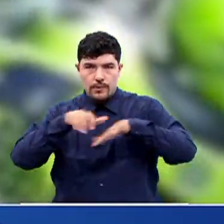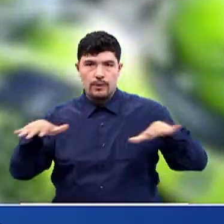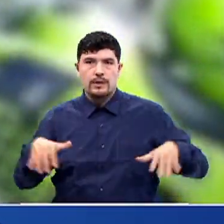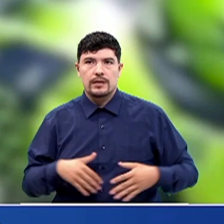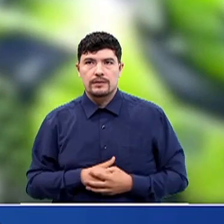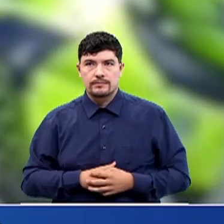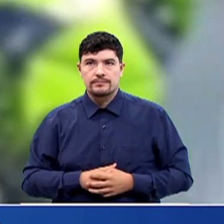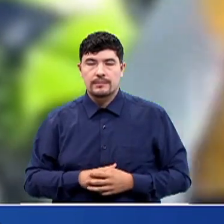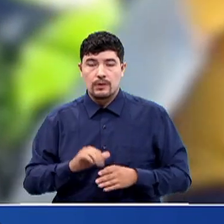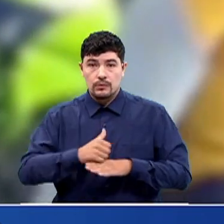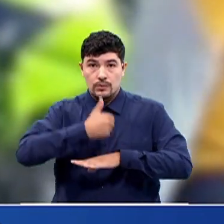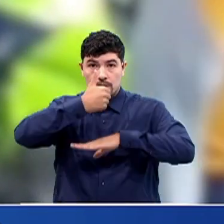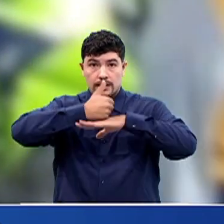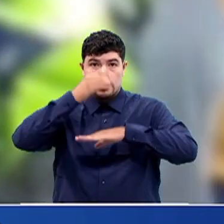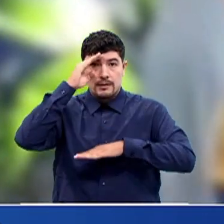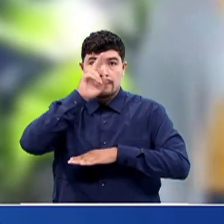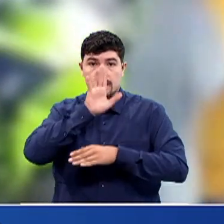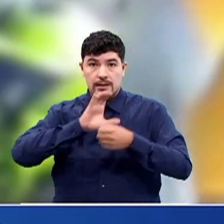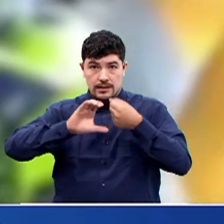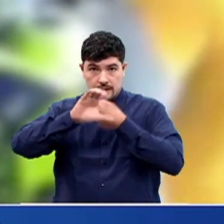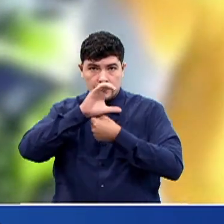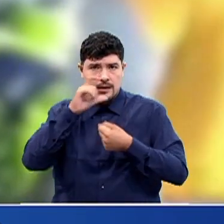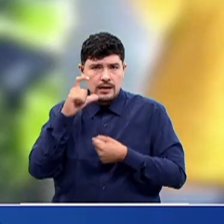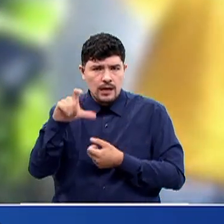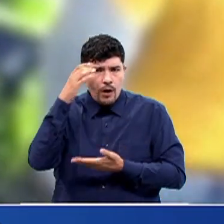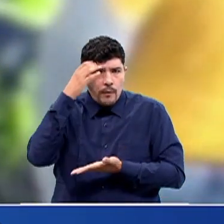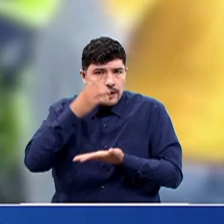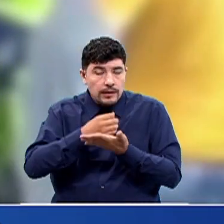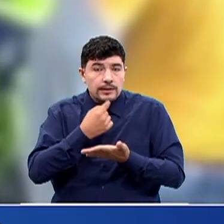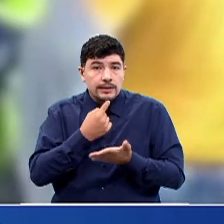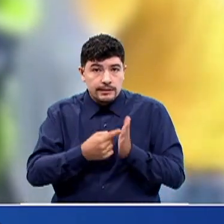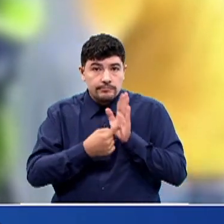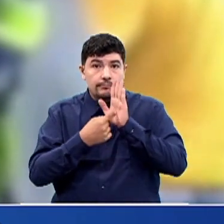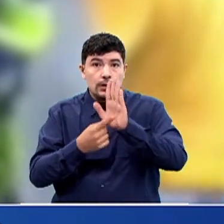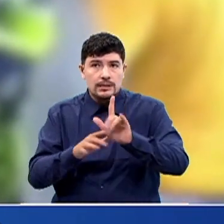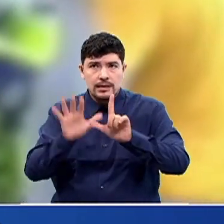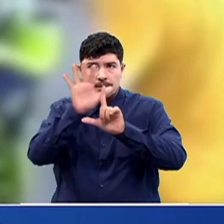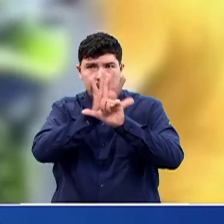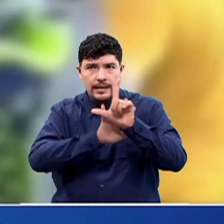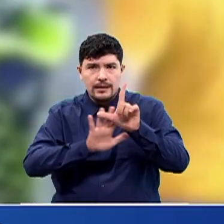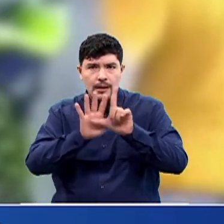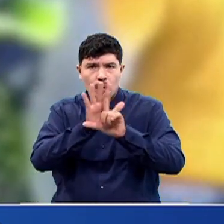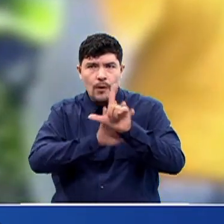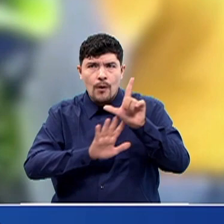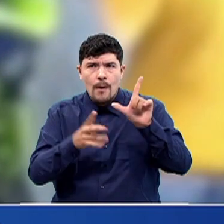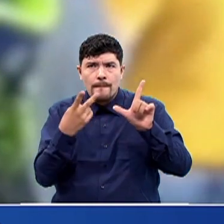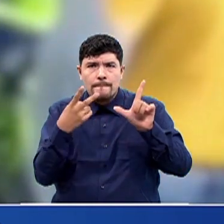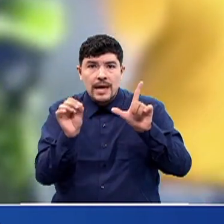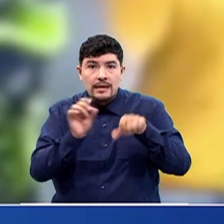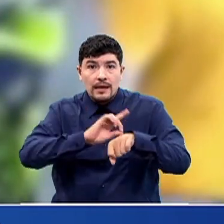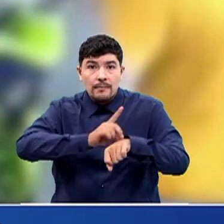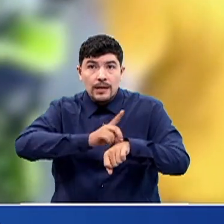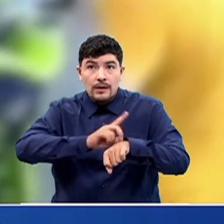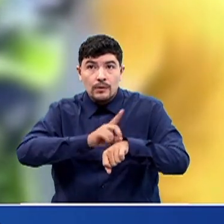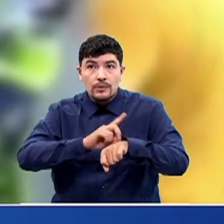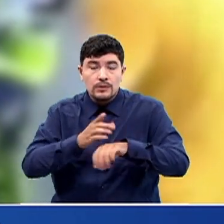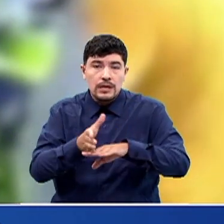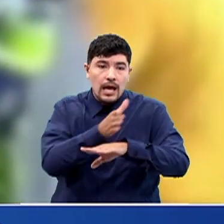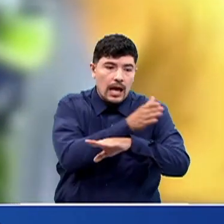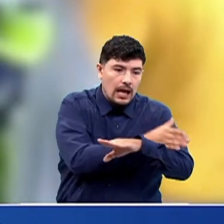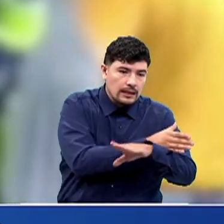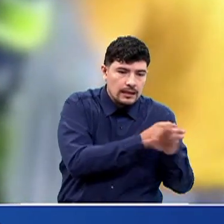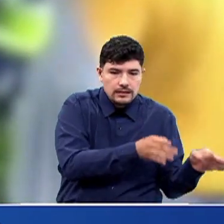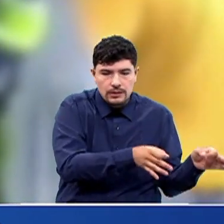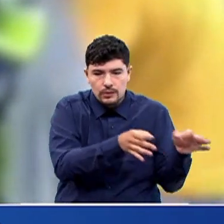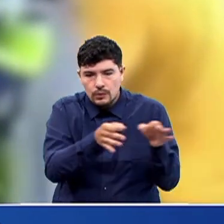acuerdo al comandante de la Policía Metropolitana de Cúcuta, existen videos de más de 20 minutos que muestran el antes, el